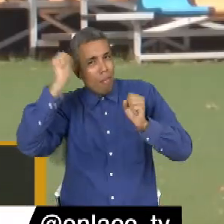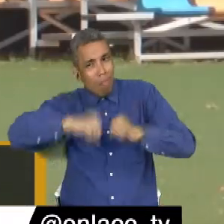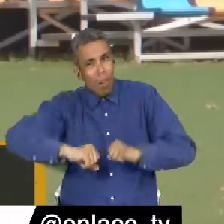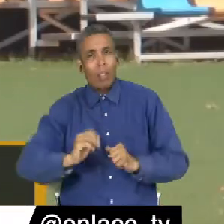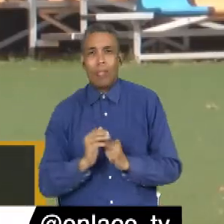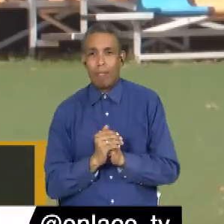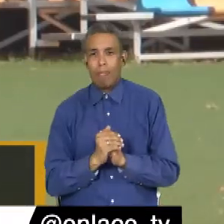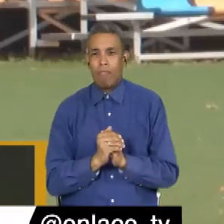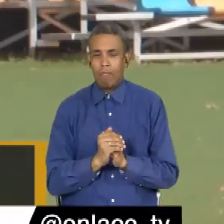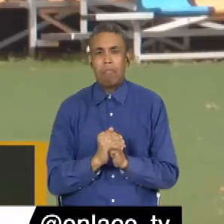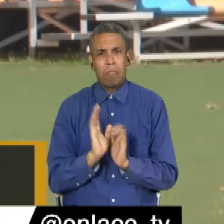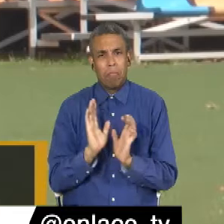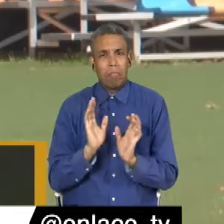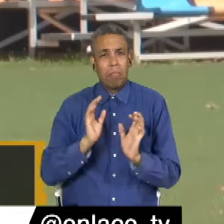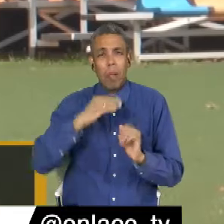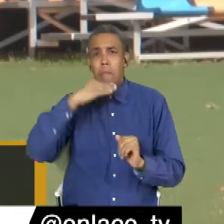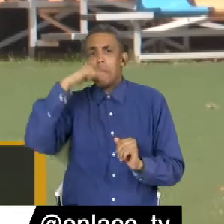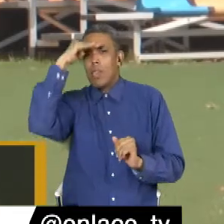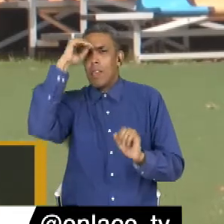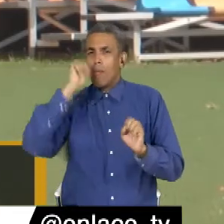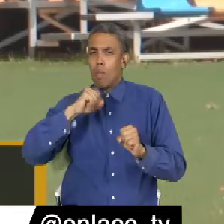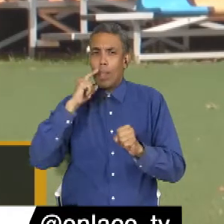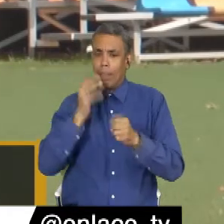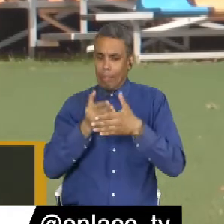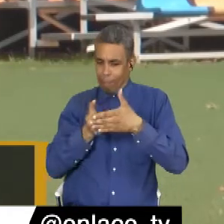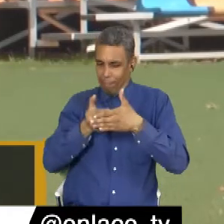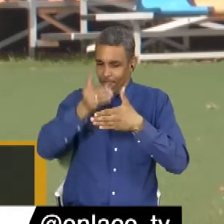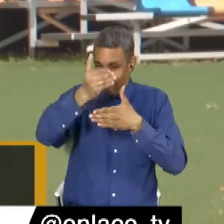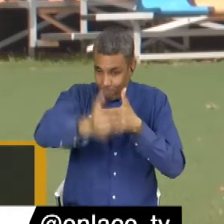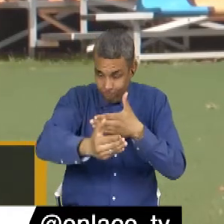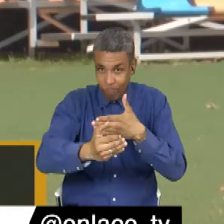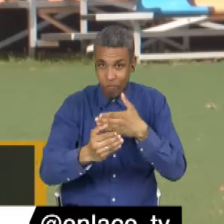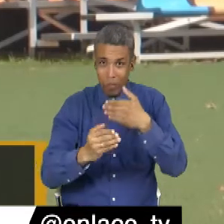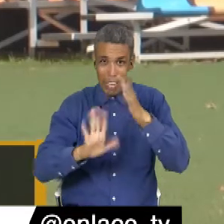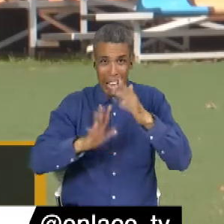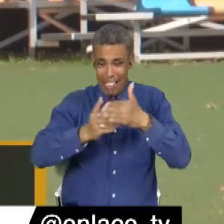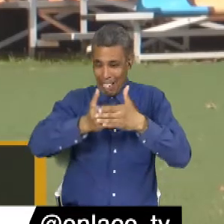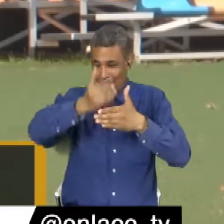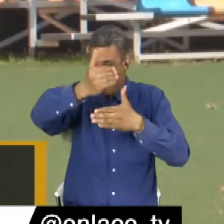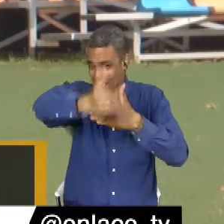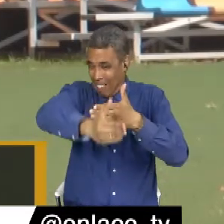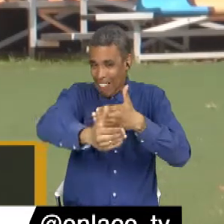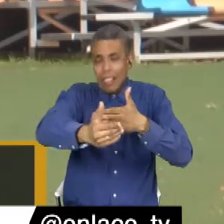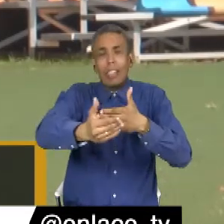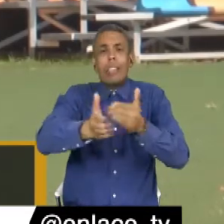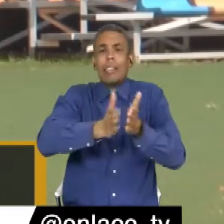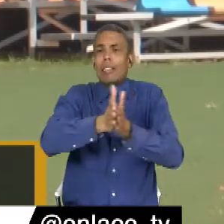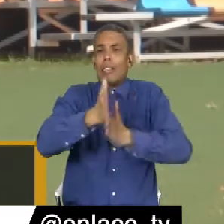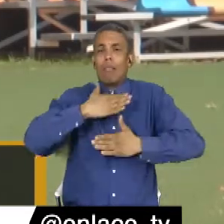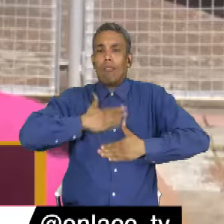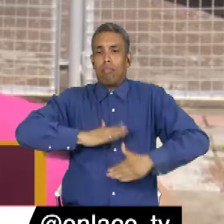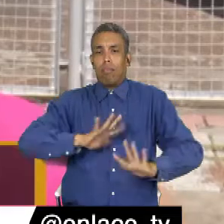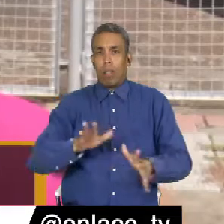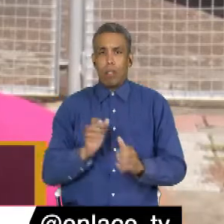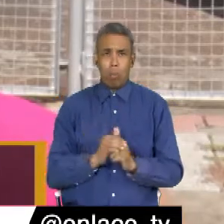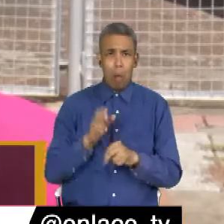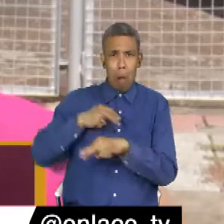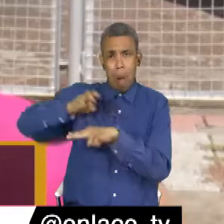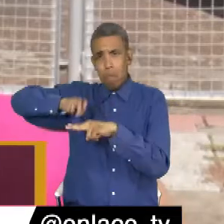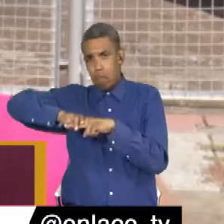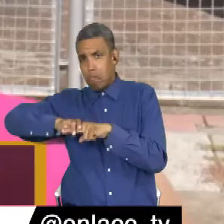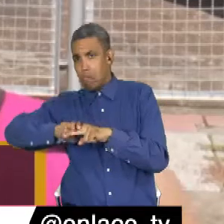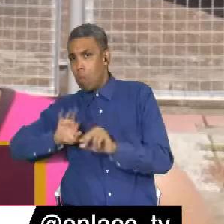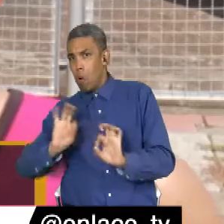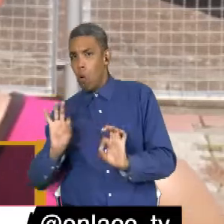este partido y ganarlo para meternos en las finales, que es lo que todos anhelamos. Pero creo que estoy listo por si me toca entrar de titular o si tengo que entrar